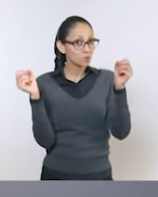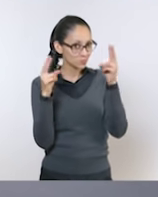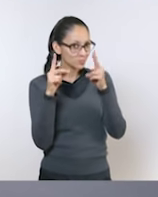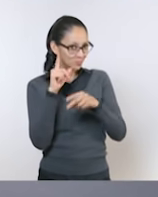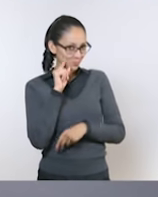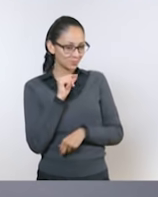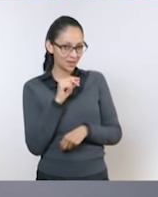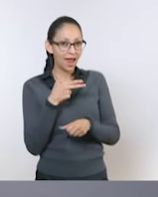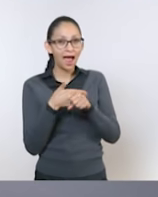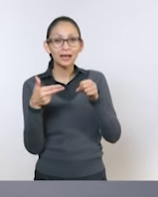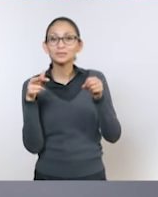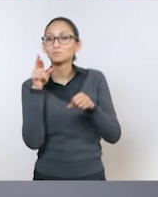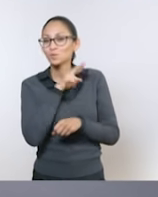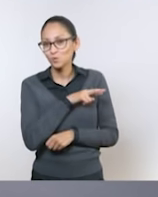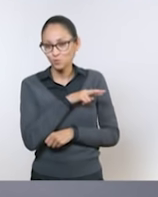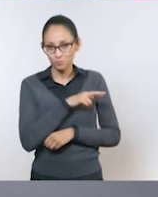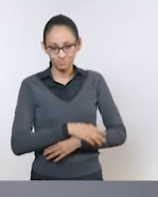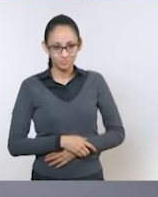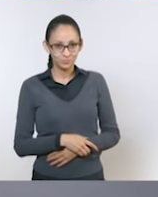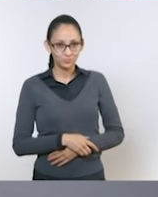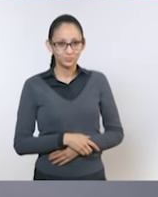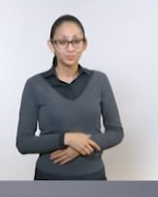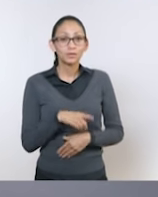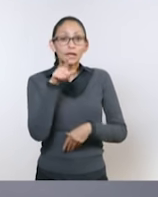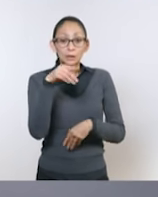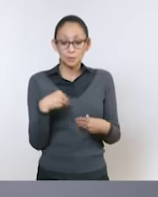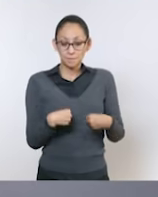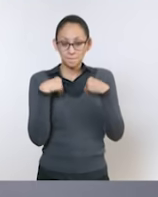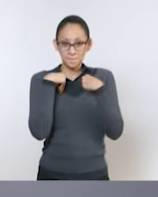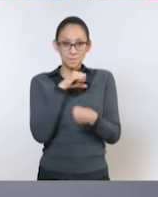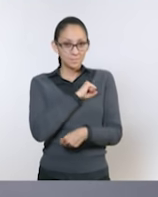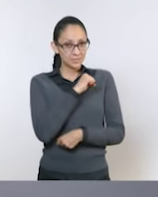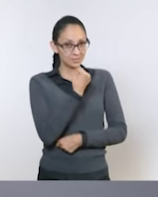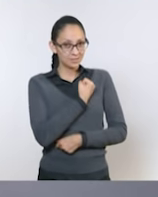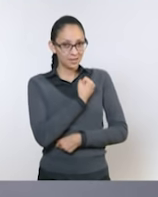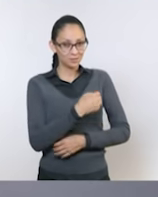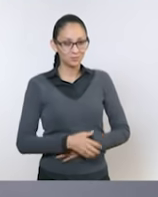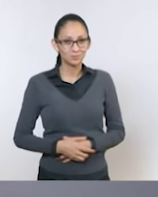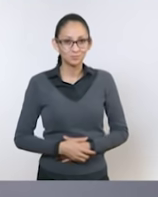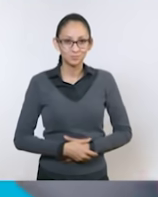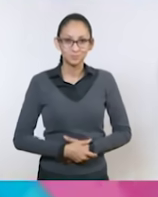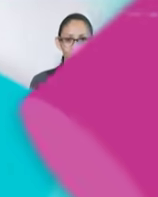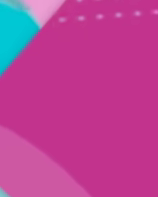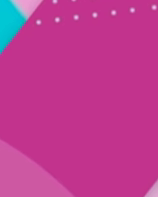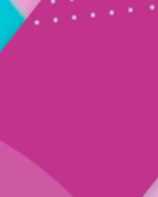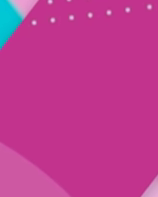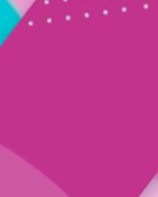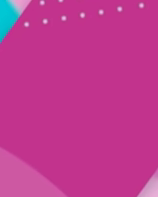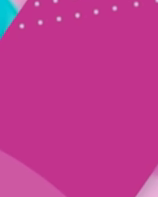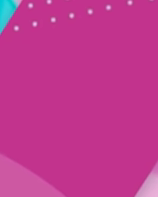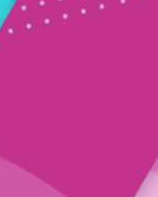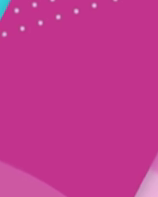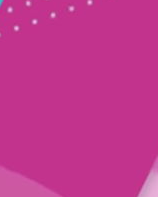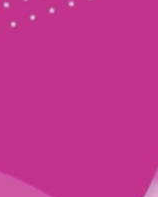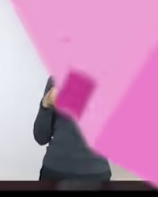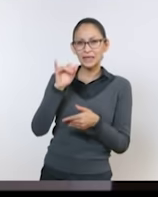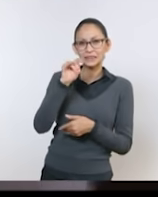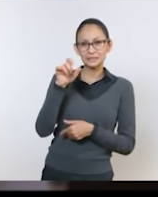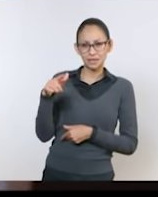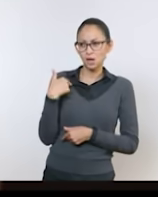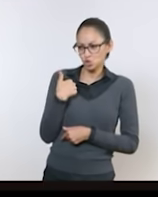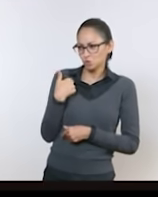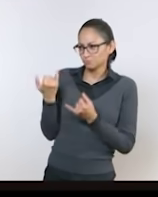las clases y nos vemos mañana. Hasta pronto y vive saludablemente. Les presento